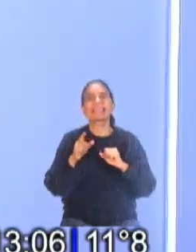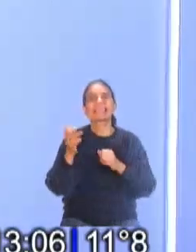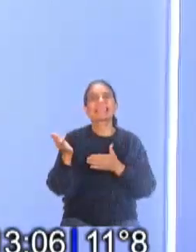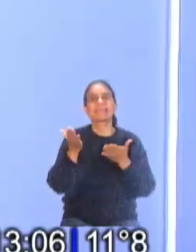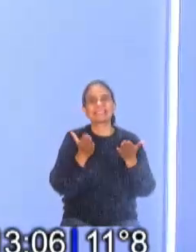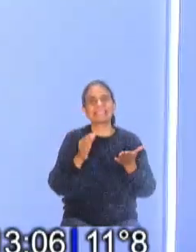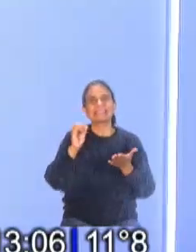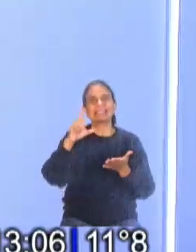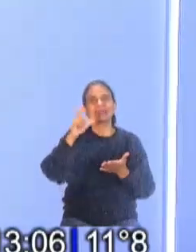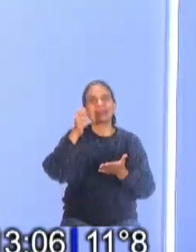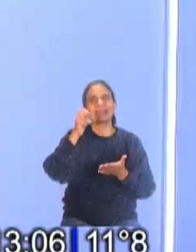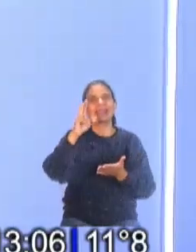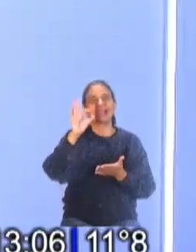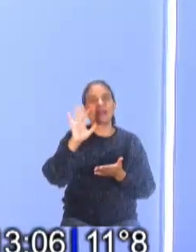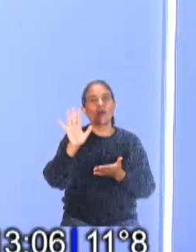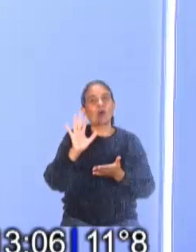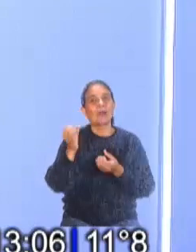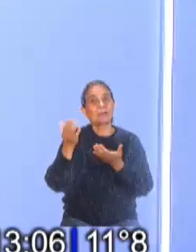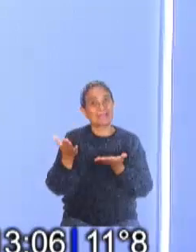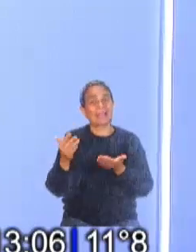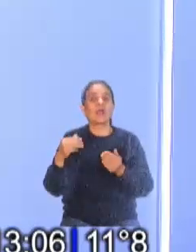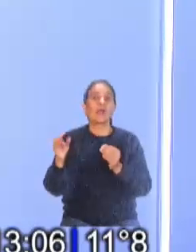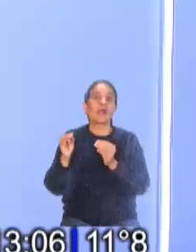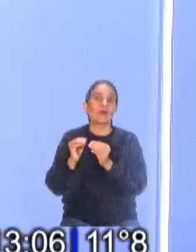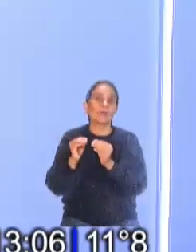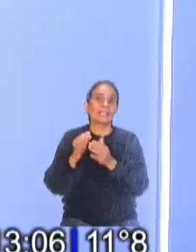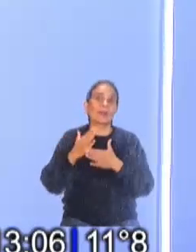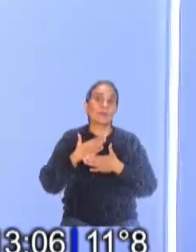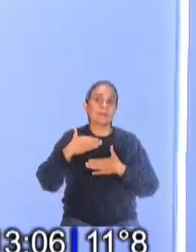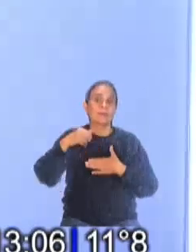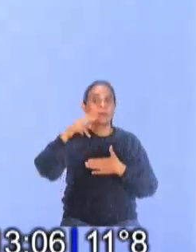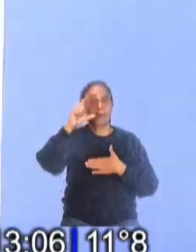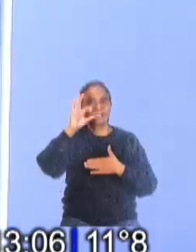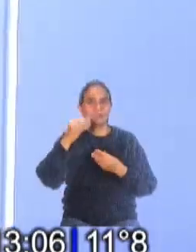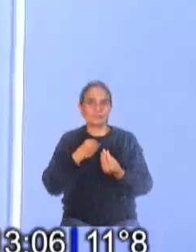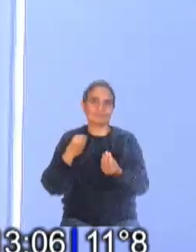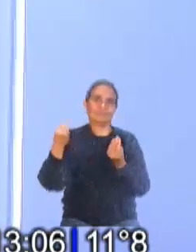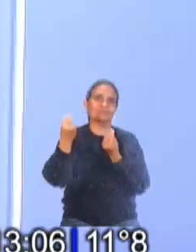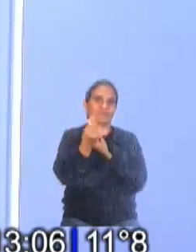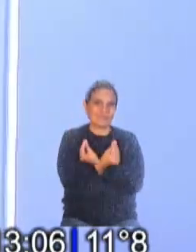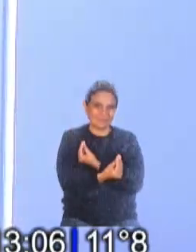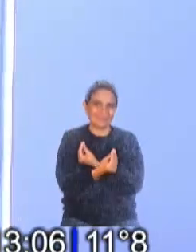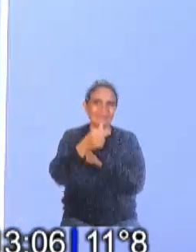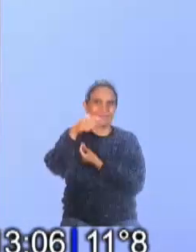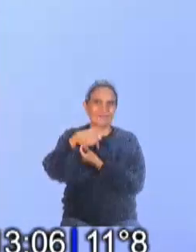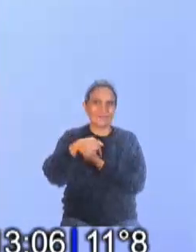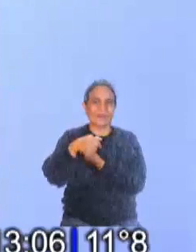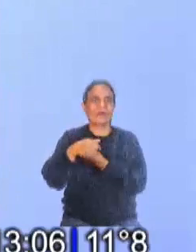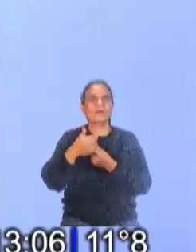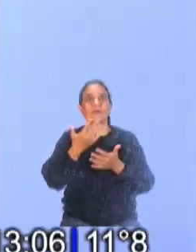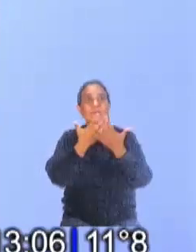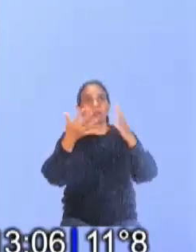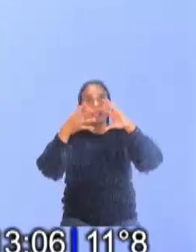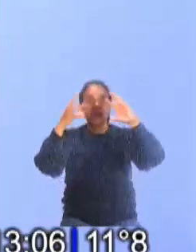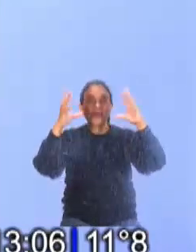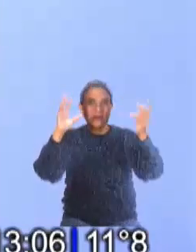en casa? Bienvenidos a Noticias 13. Hoy reemplazando a mi colega Marce Joffre, que bueno, está disfrutando de un día bastante nublado. Hoy se quedan